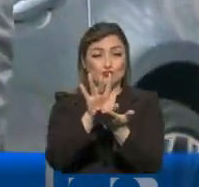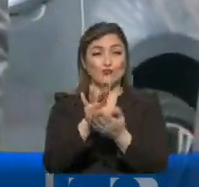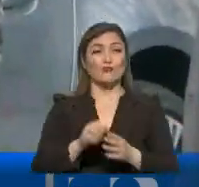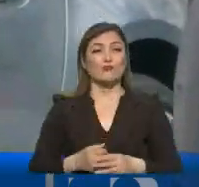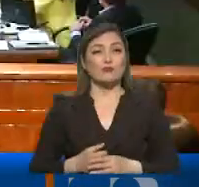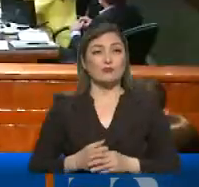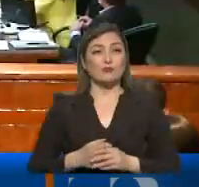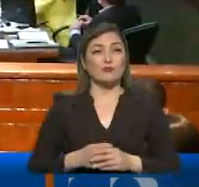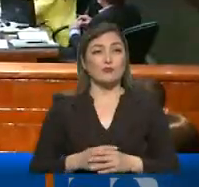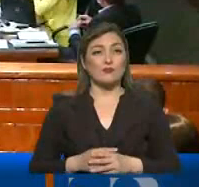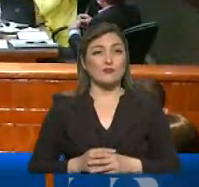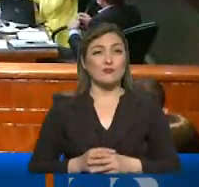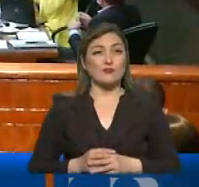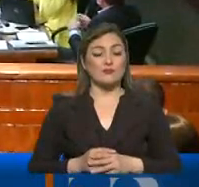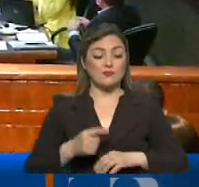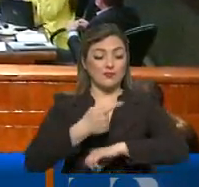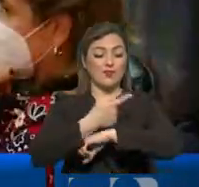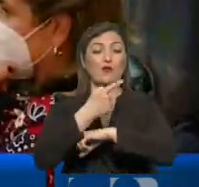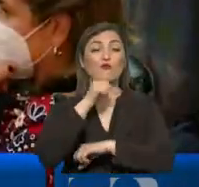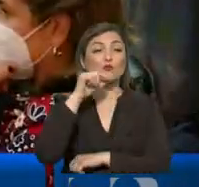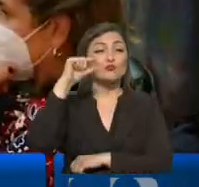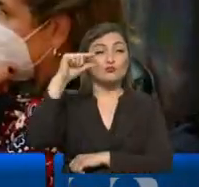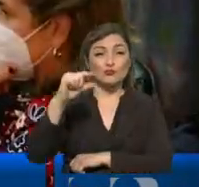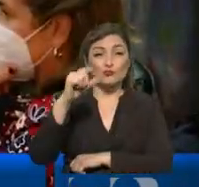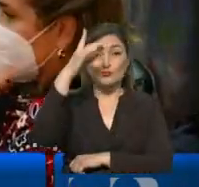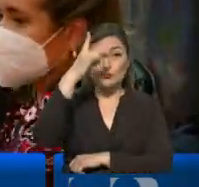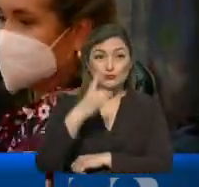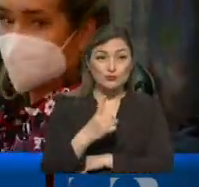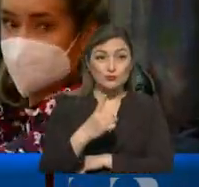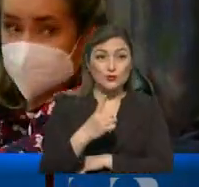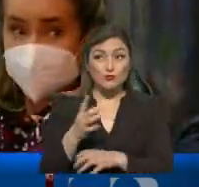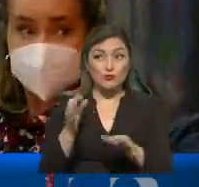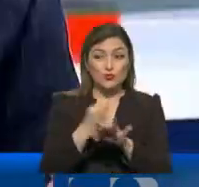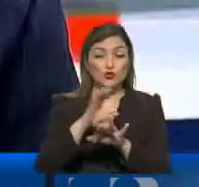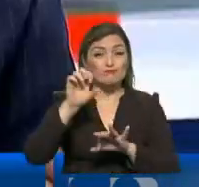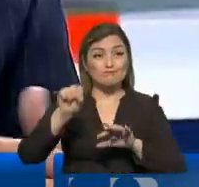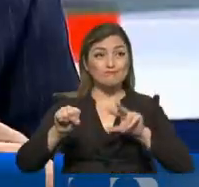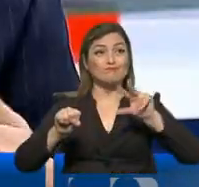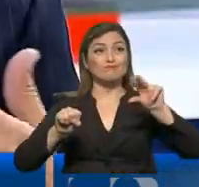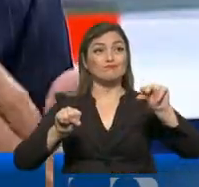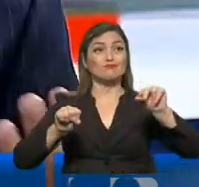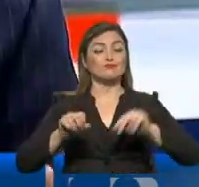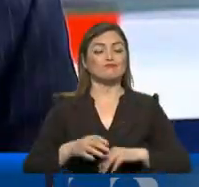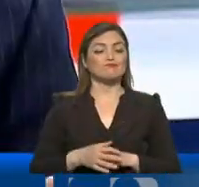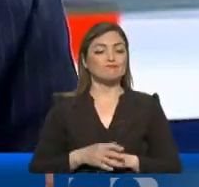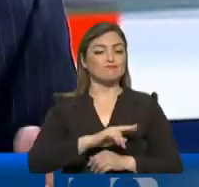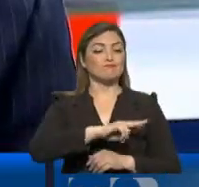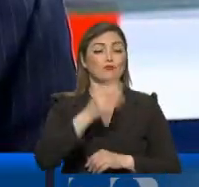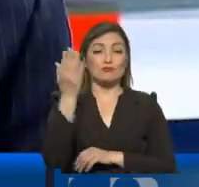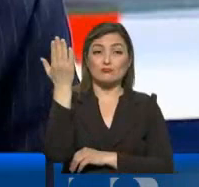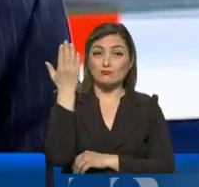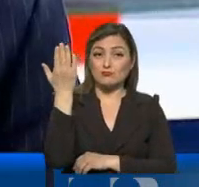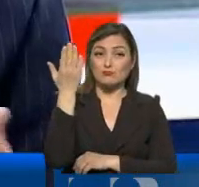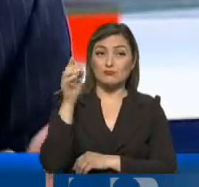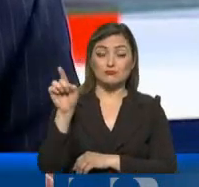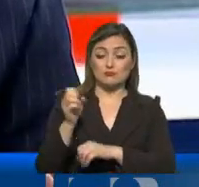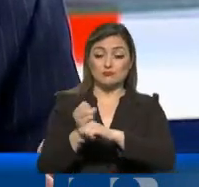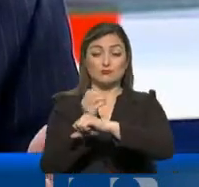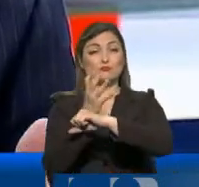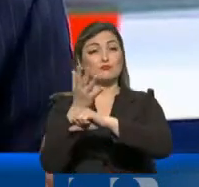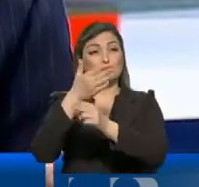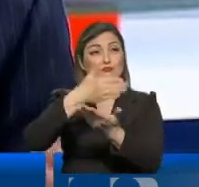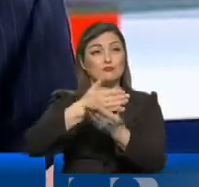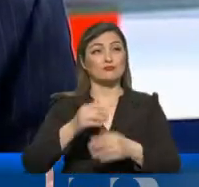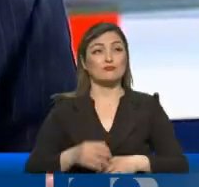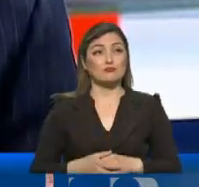cargo. Quedan pocos días para saber si la decisión surte efecto o no. Y en esa línea, el vicealcalde ha sugerido